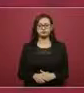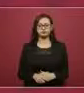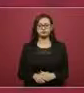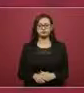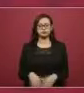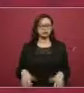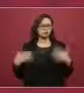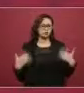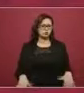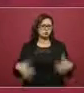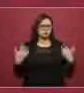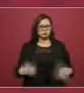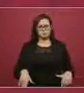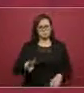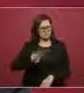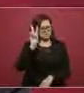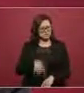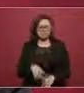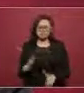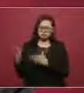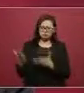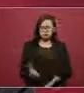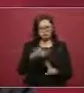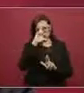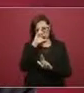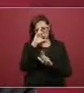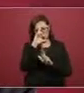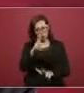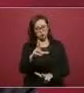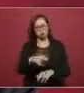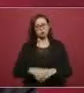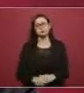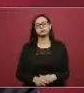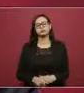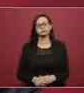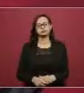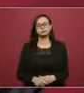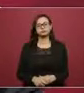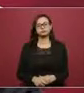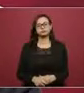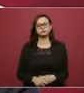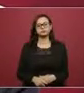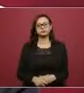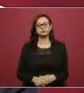Repito, es un honor recibirla, no solo por